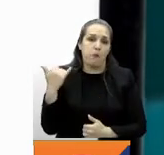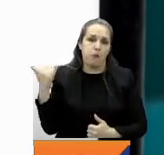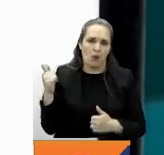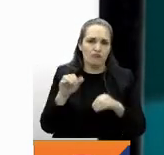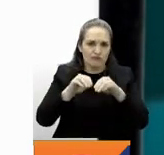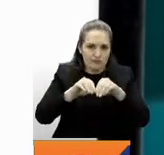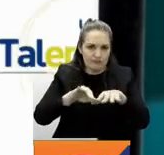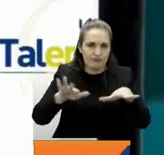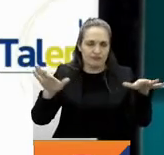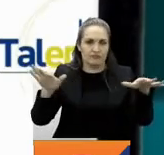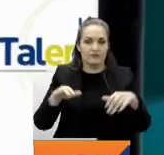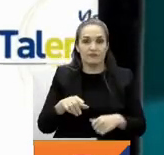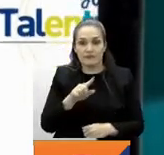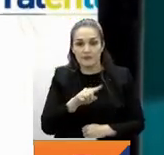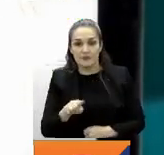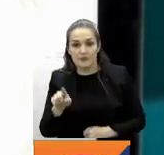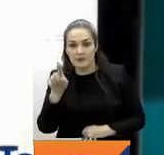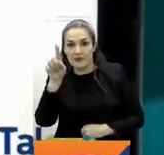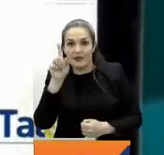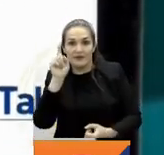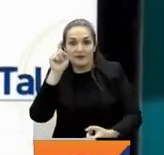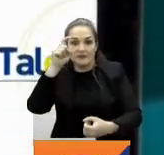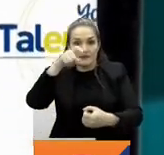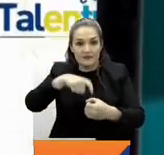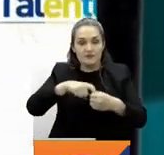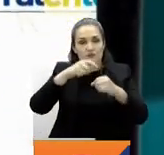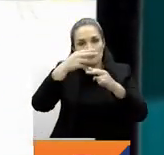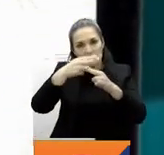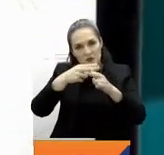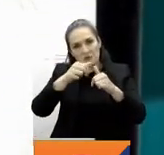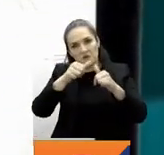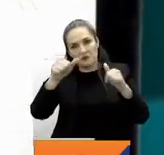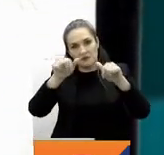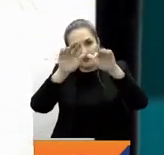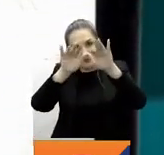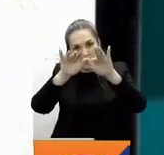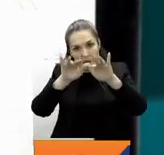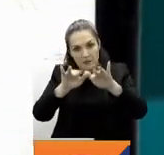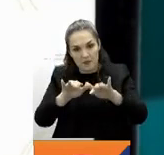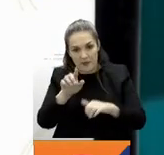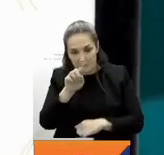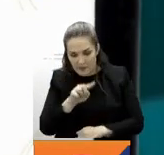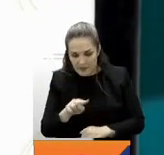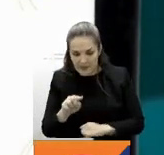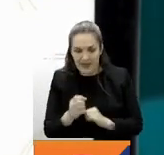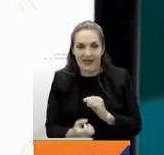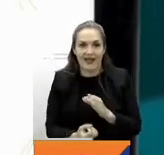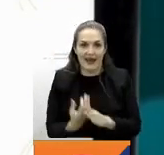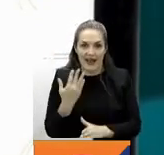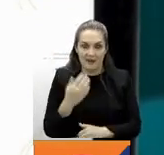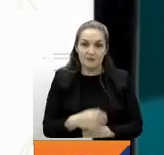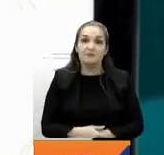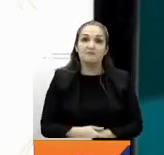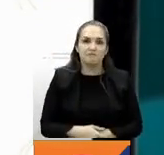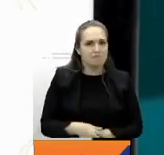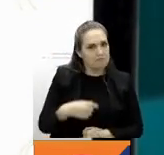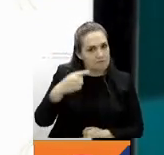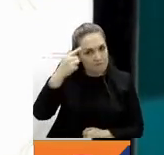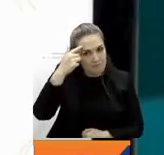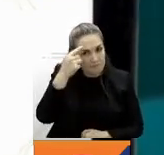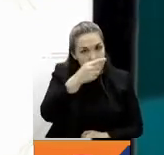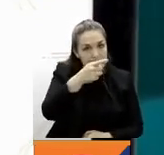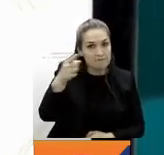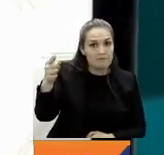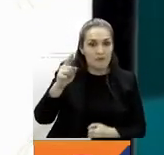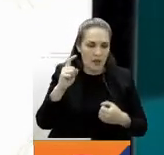empleos.sura-medioam.com. Vaya a la pestaña Regístrate, llene sus datos personales y dé clic en Crear cuenta. Tenga presente que las